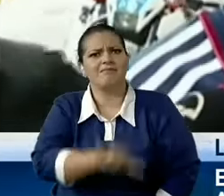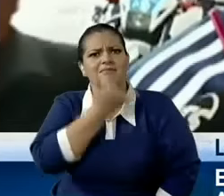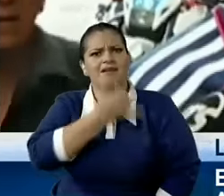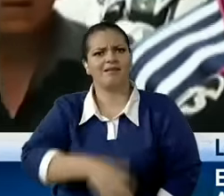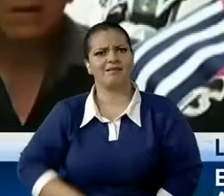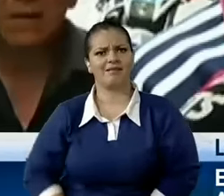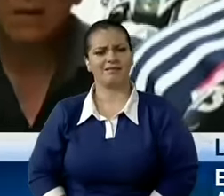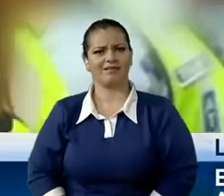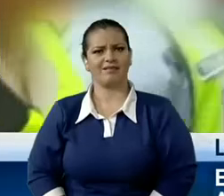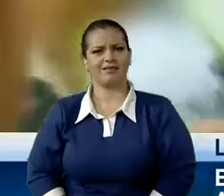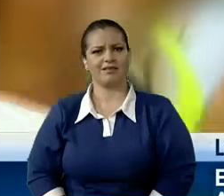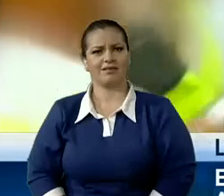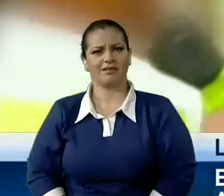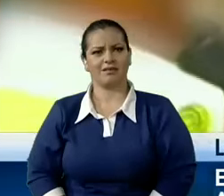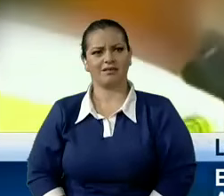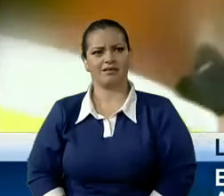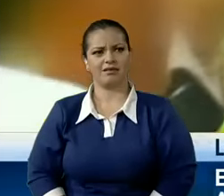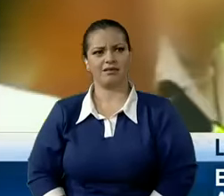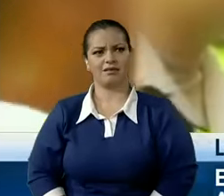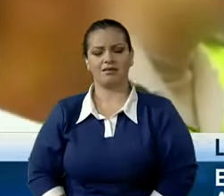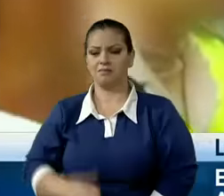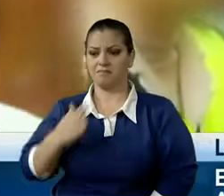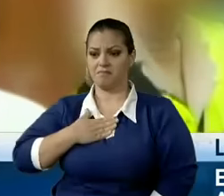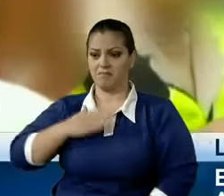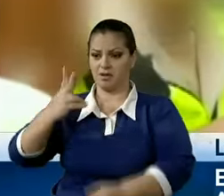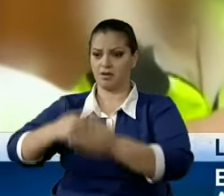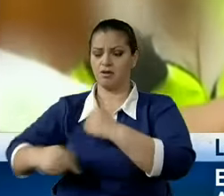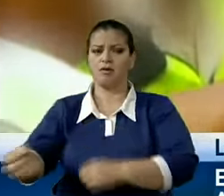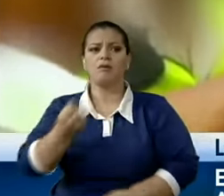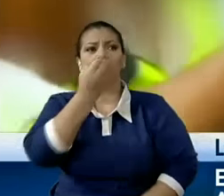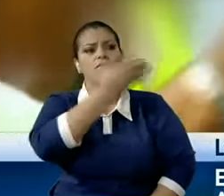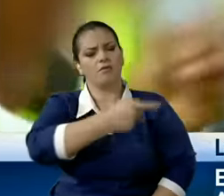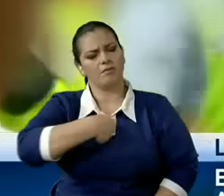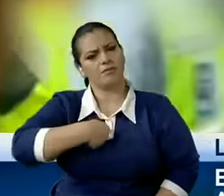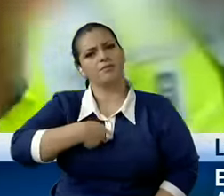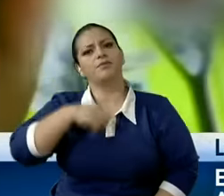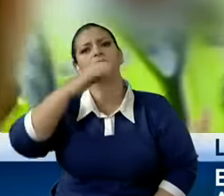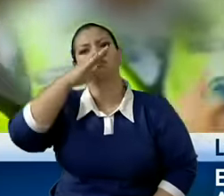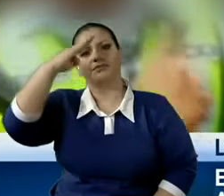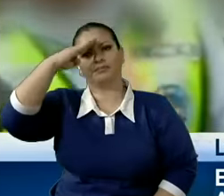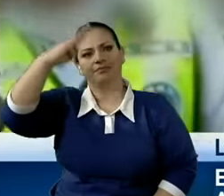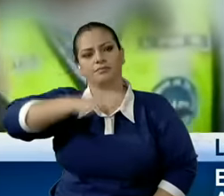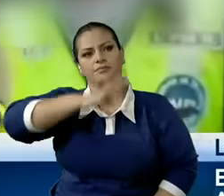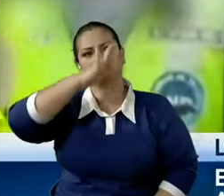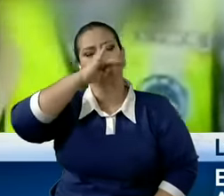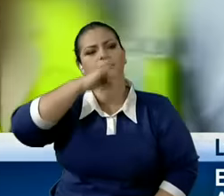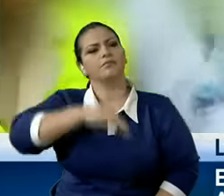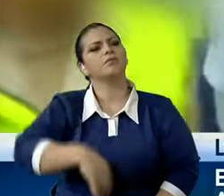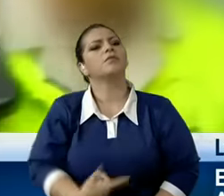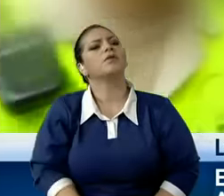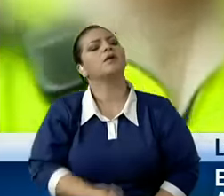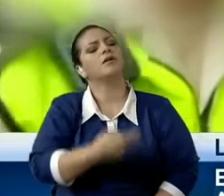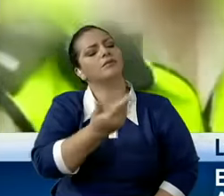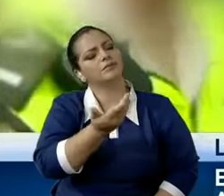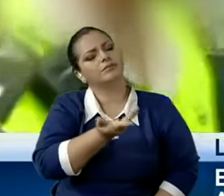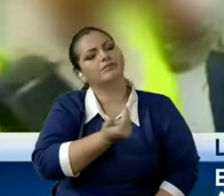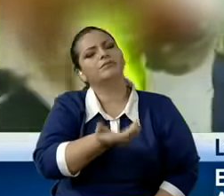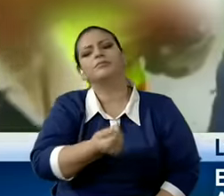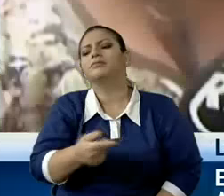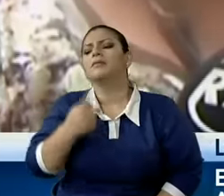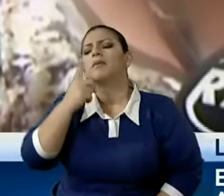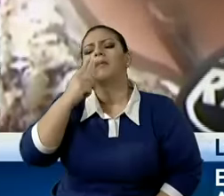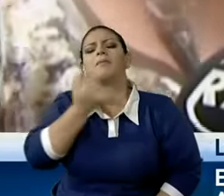a la gente de tránsito. Entonces mi hijo le dijo, mira, yo soy capitán de la comisión y si te pregunto que me digas por qué, porque conozco de la ley, yo no he